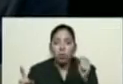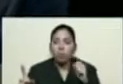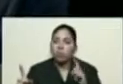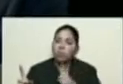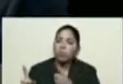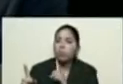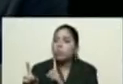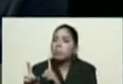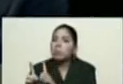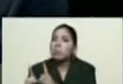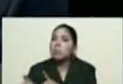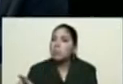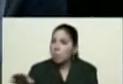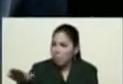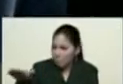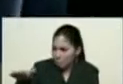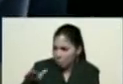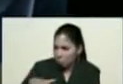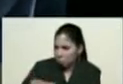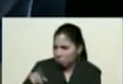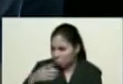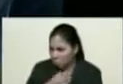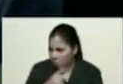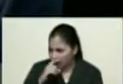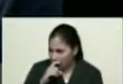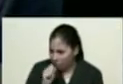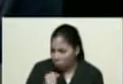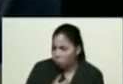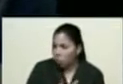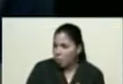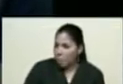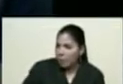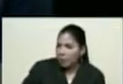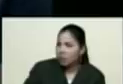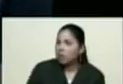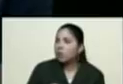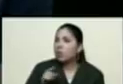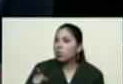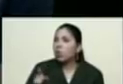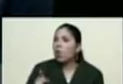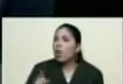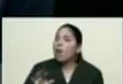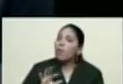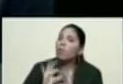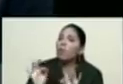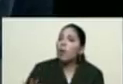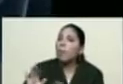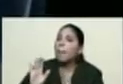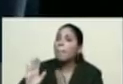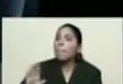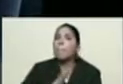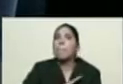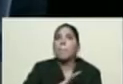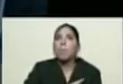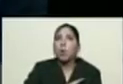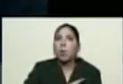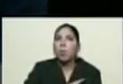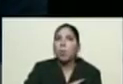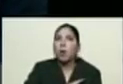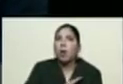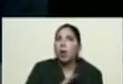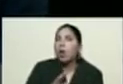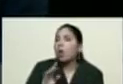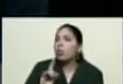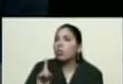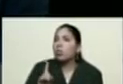decían: presidente, usted tiene que tener su propio estilo. Presidente, no nombre tanto a Chávez.